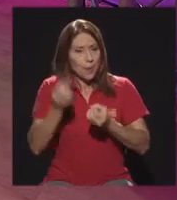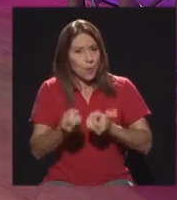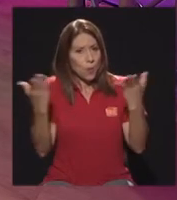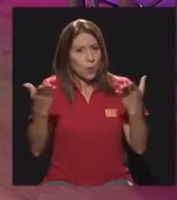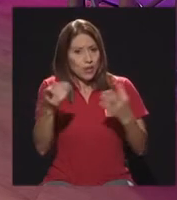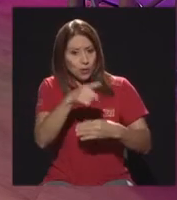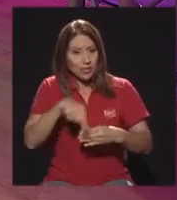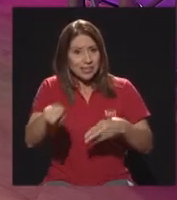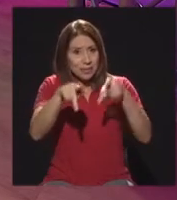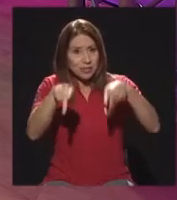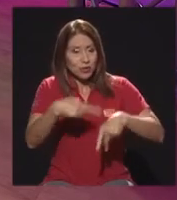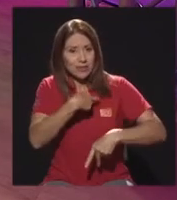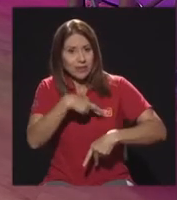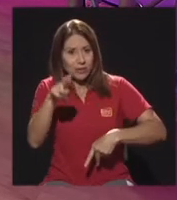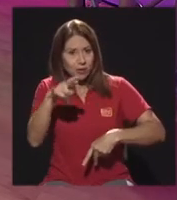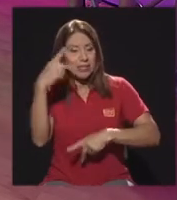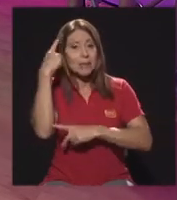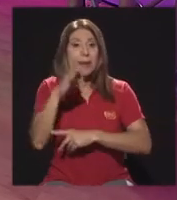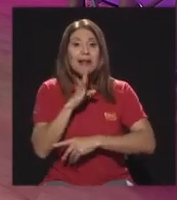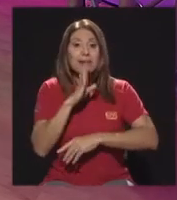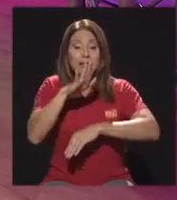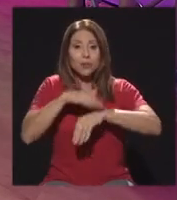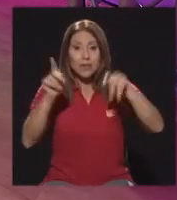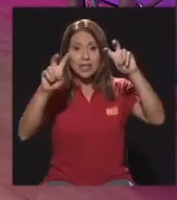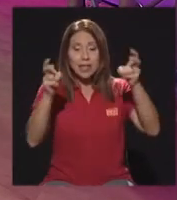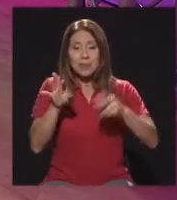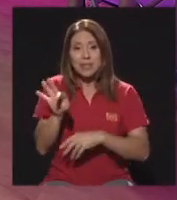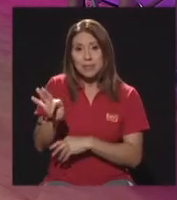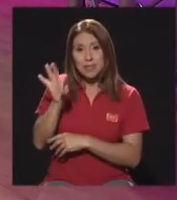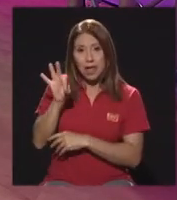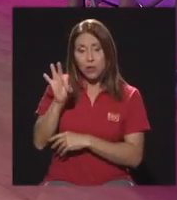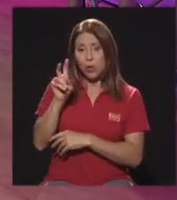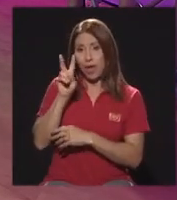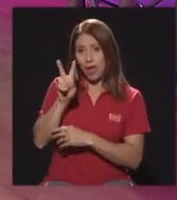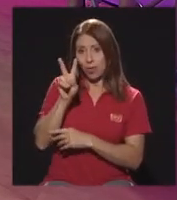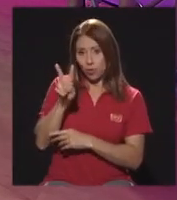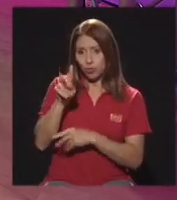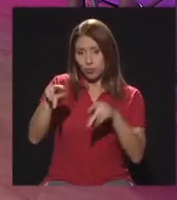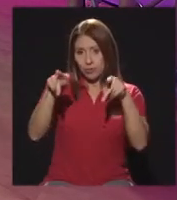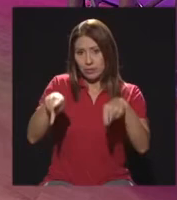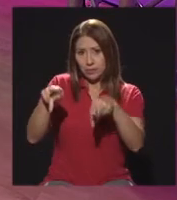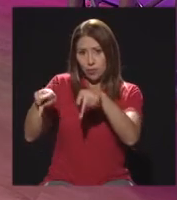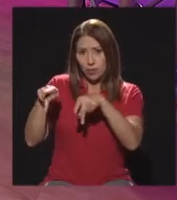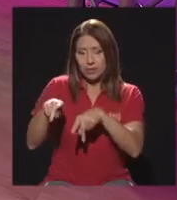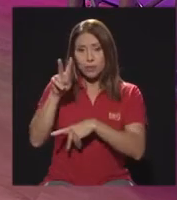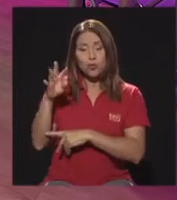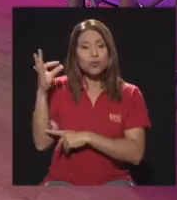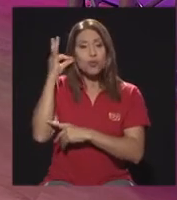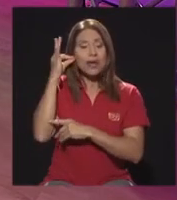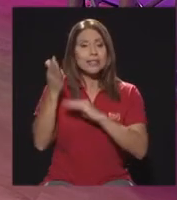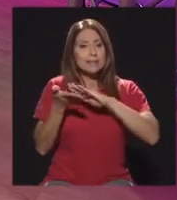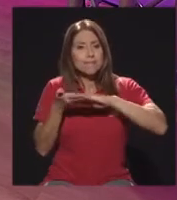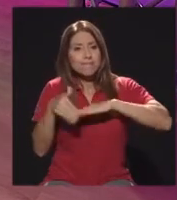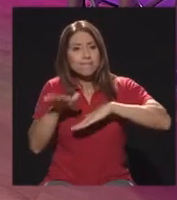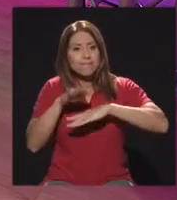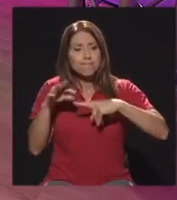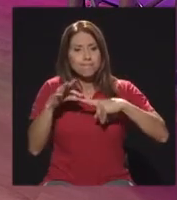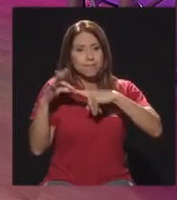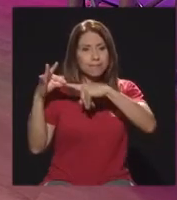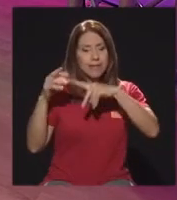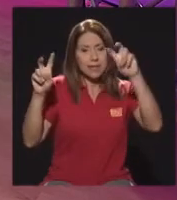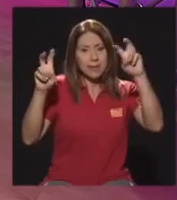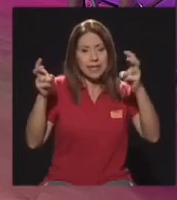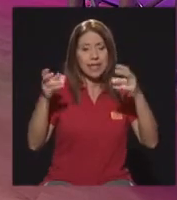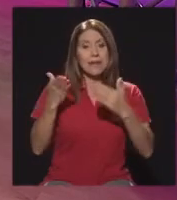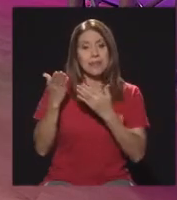sobre esta temática hemos invitado a dos personas a dos mujeres expertos en la materia y ya